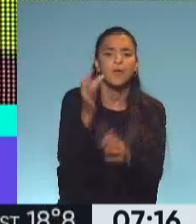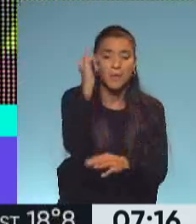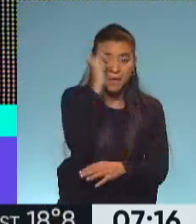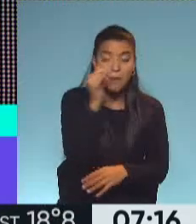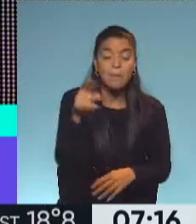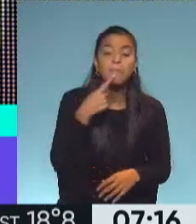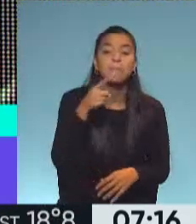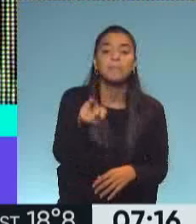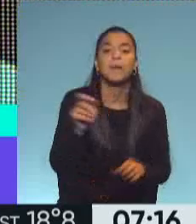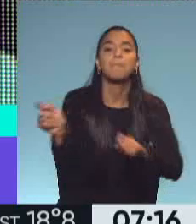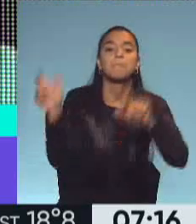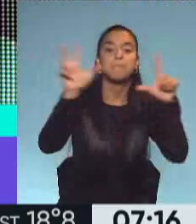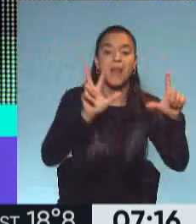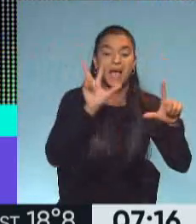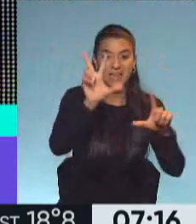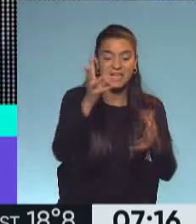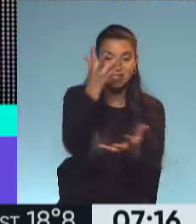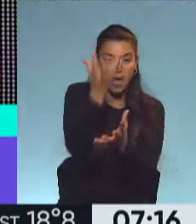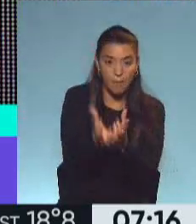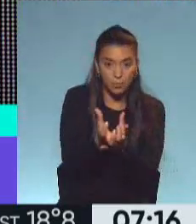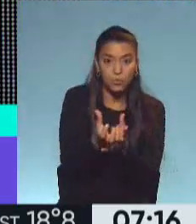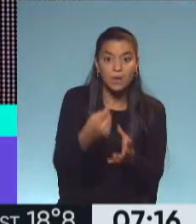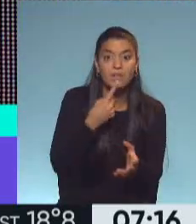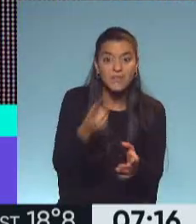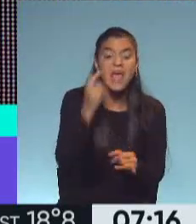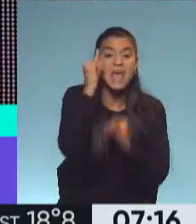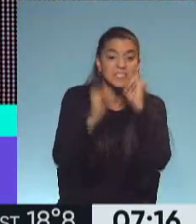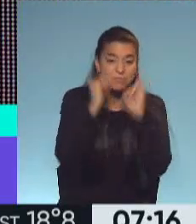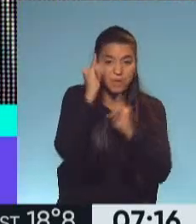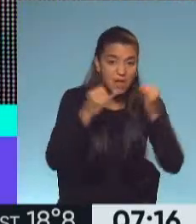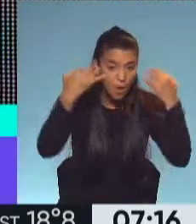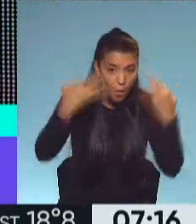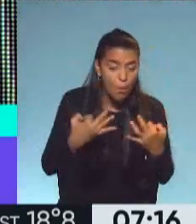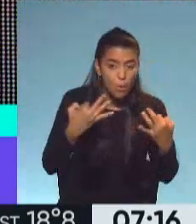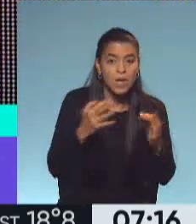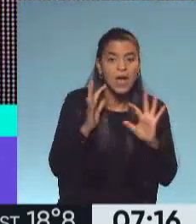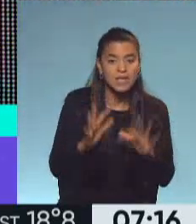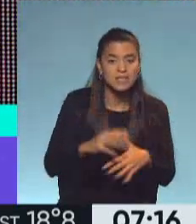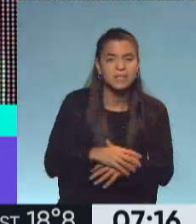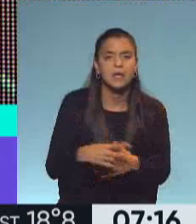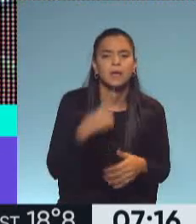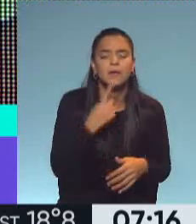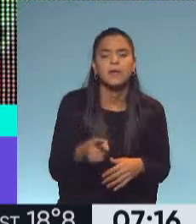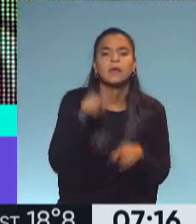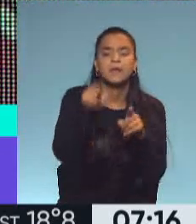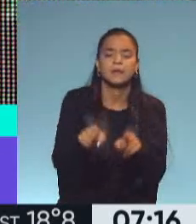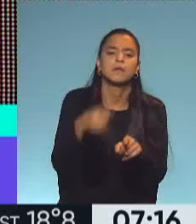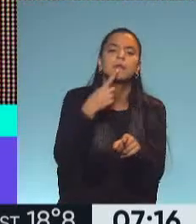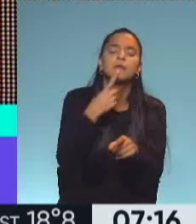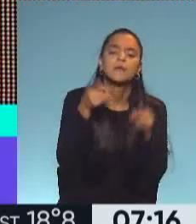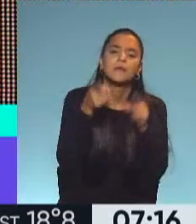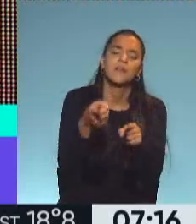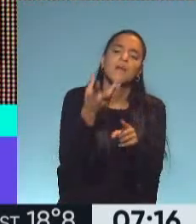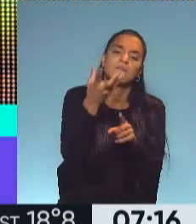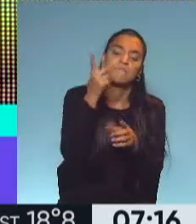ponga la placa 3, que tenemos una captura del fallo, donde explica justamente eso. Lo que dice en esa parte del fallo, que es